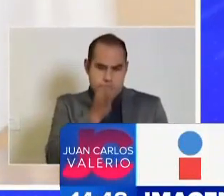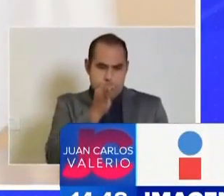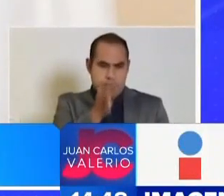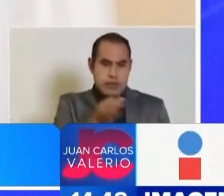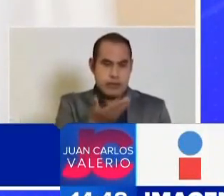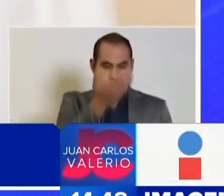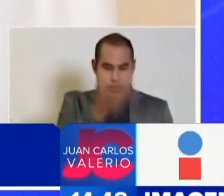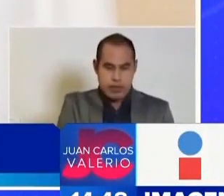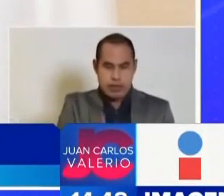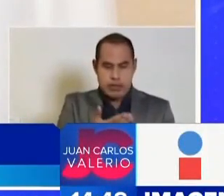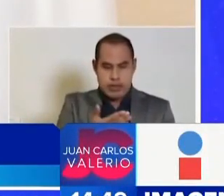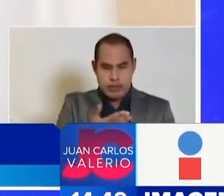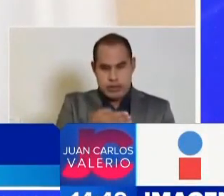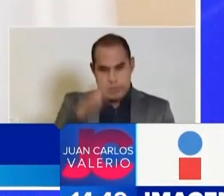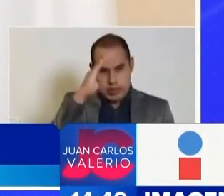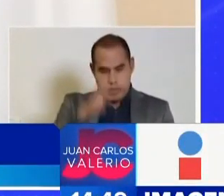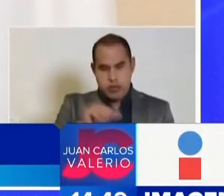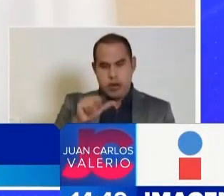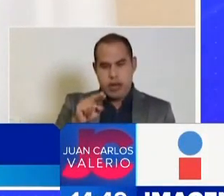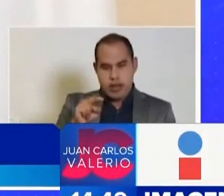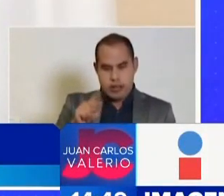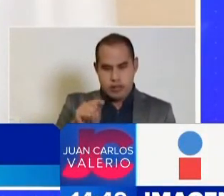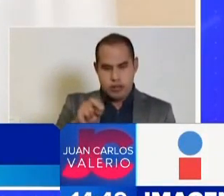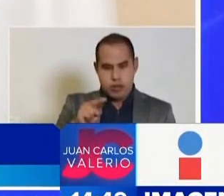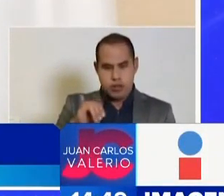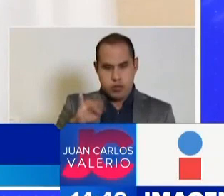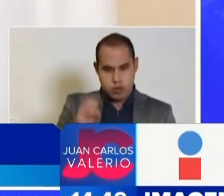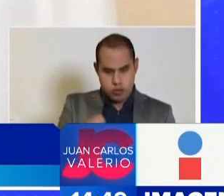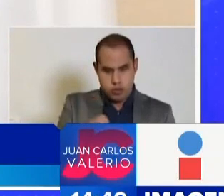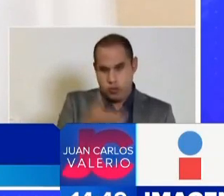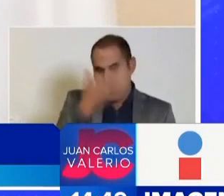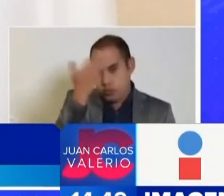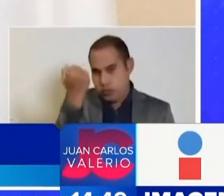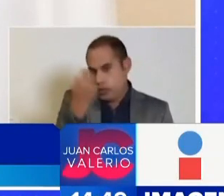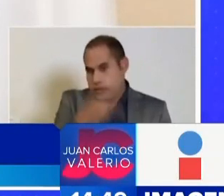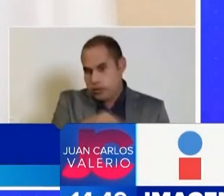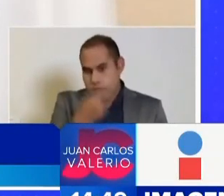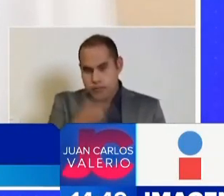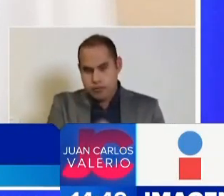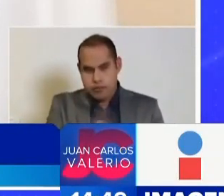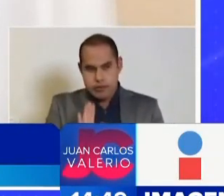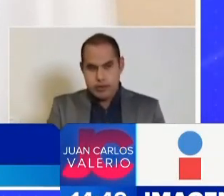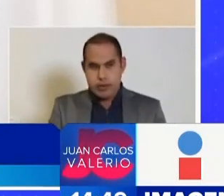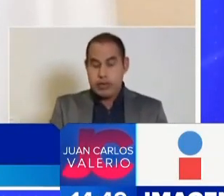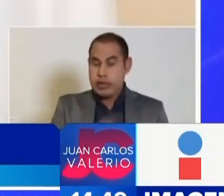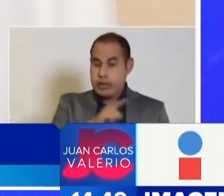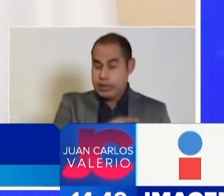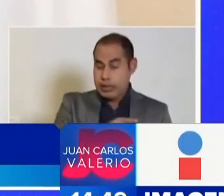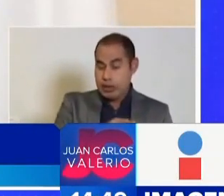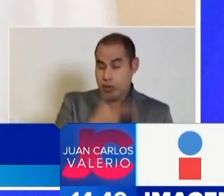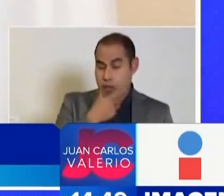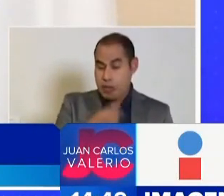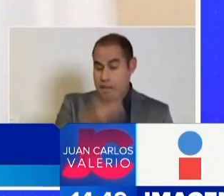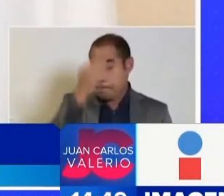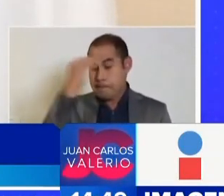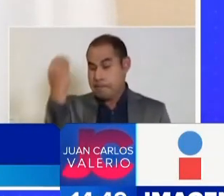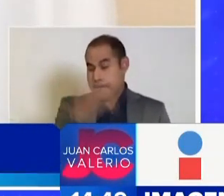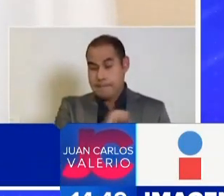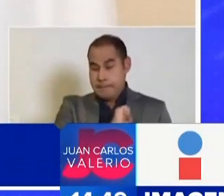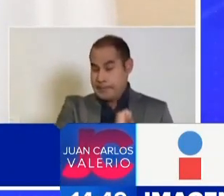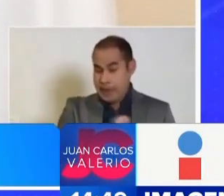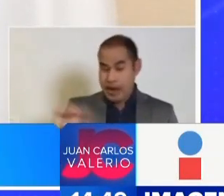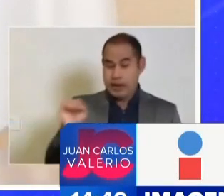Este señor Antonio Toñín, o como se llame, porque se me hace que hasta el nombre es muy dulce para un hombre tan siniestro,